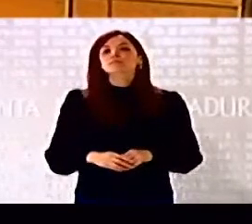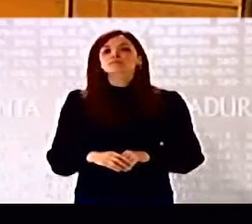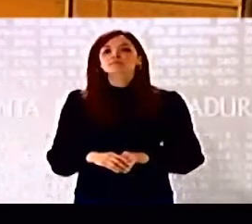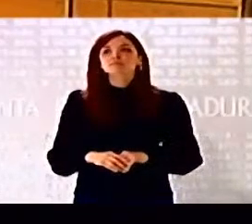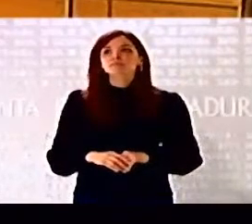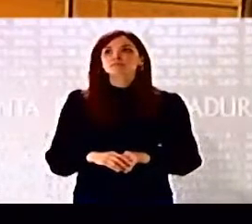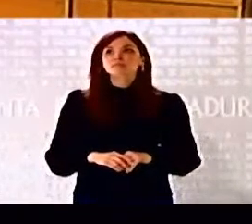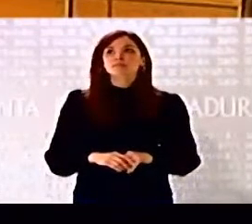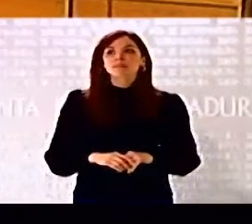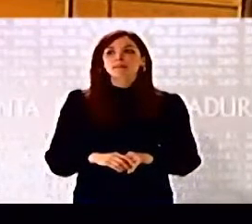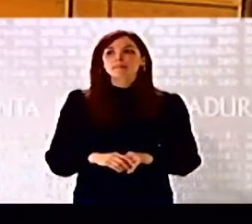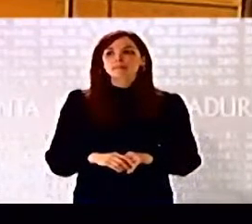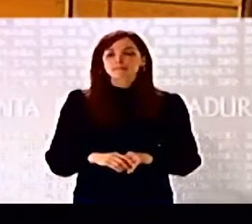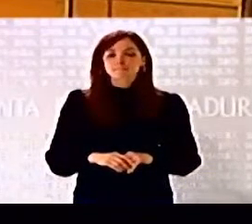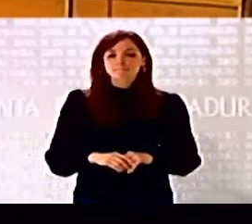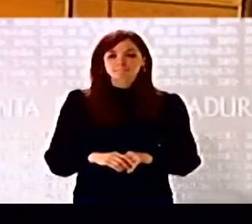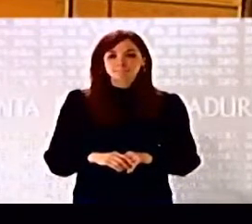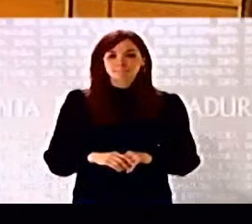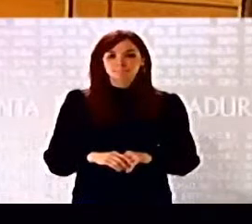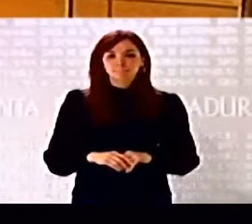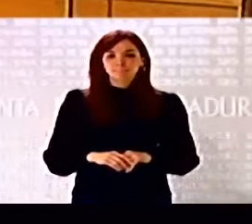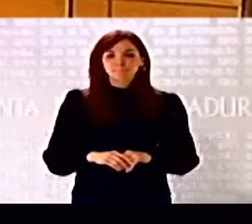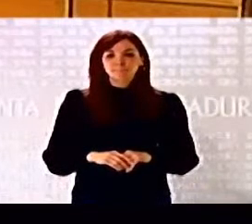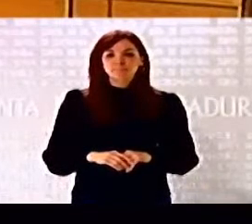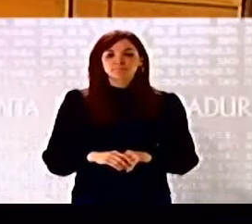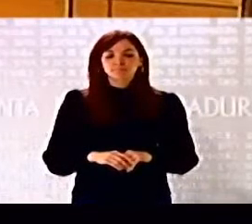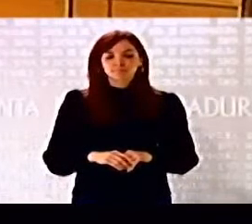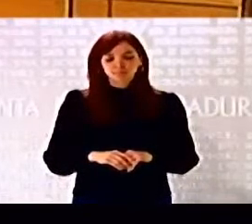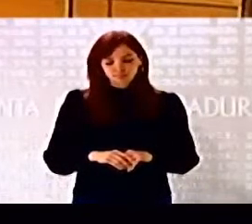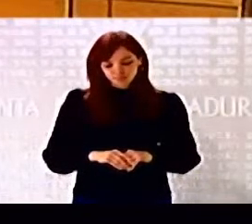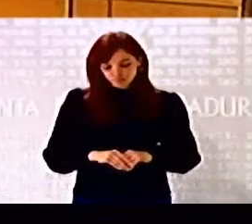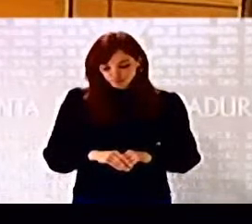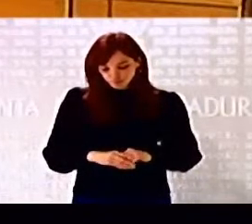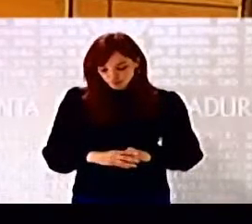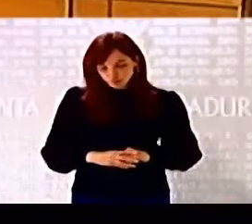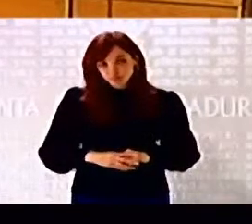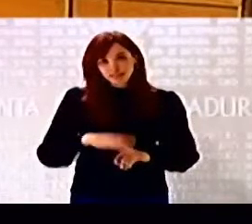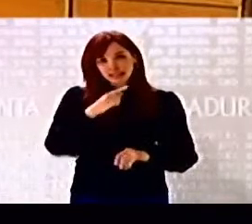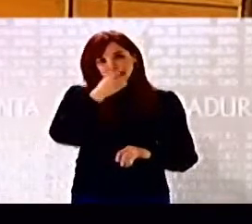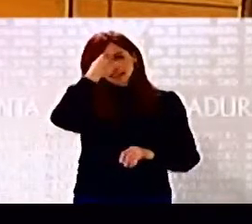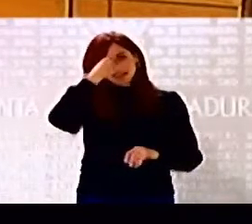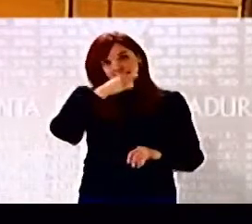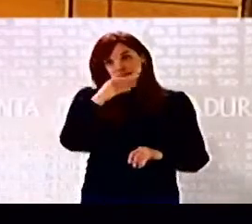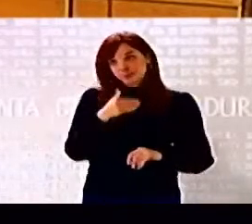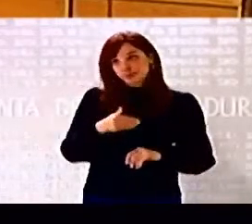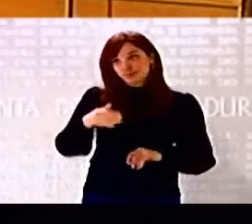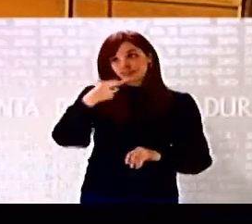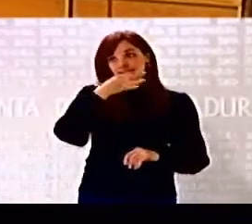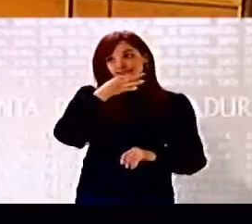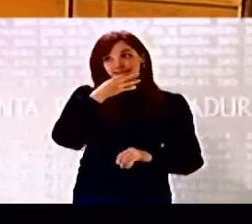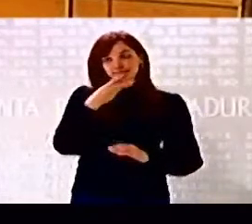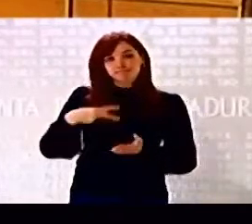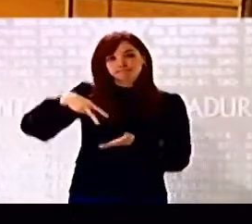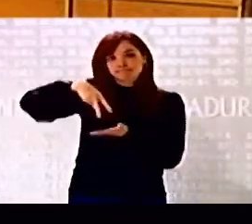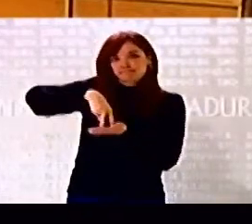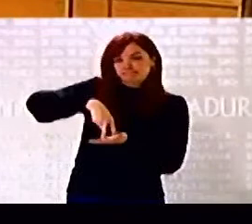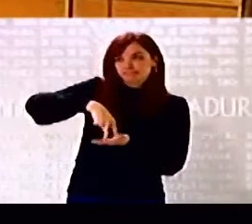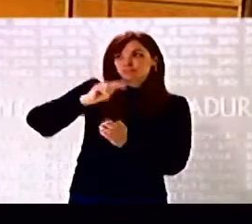Sí, adelante, Antonio. Si te adelante, sí, te escuchamos. Sé que esta tarde interviene el vicepresidente de la Junta de